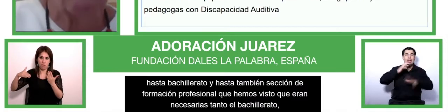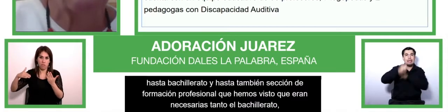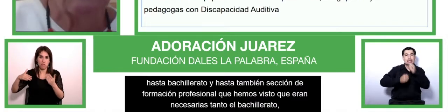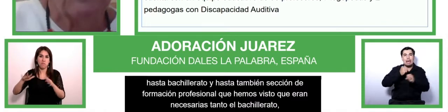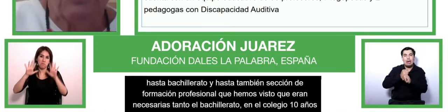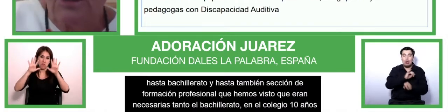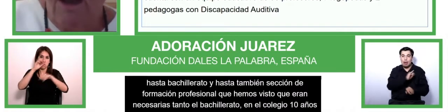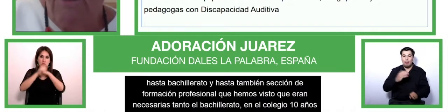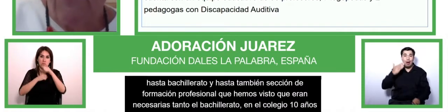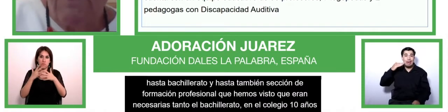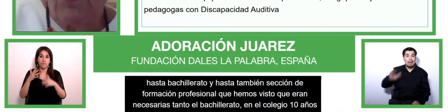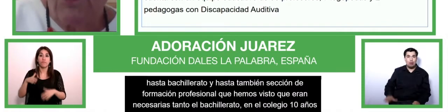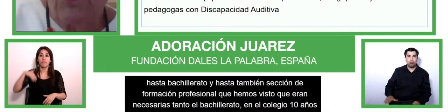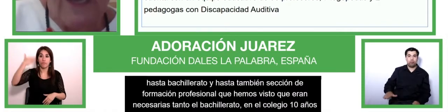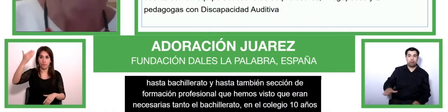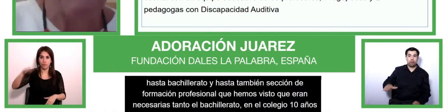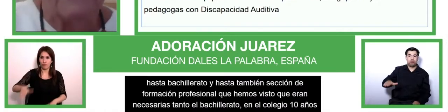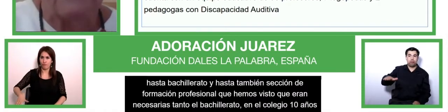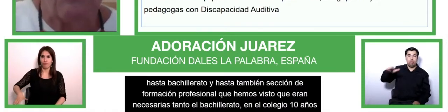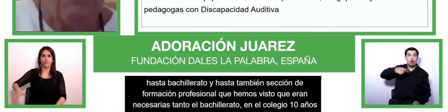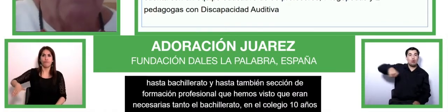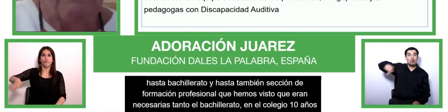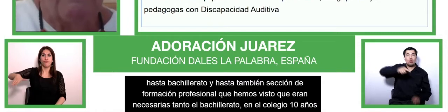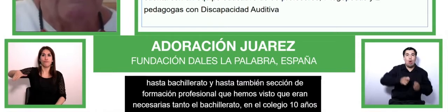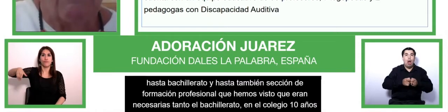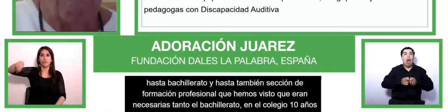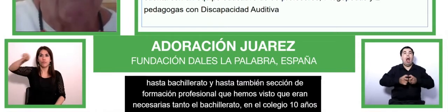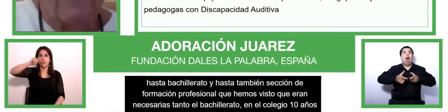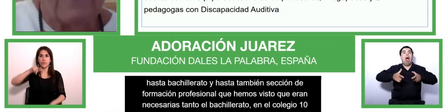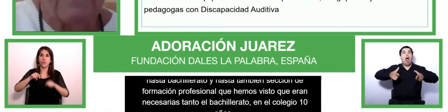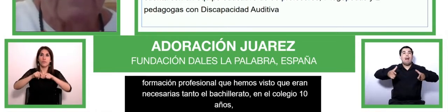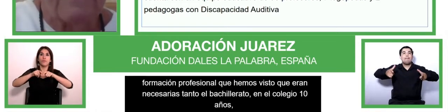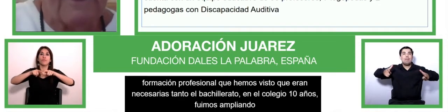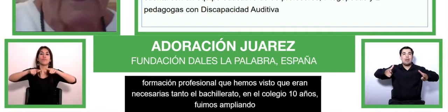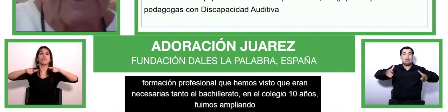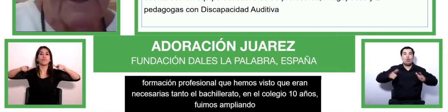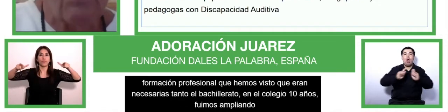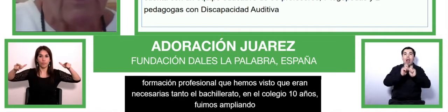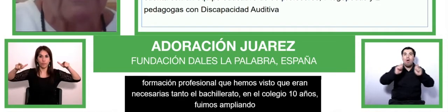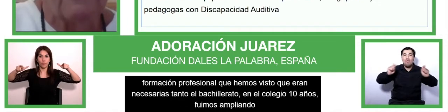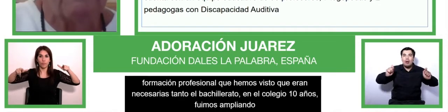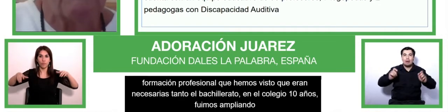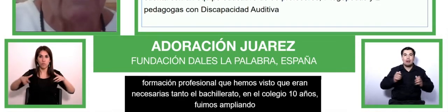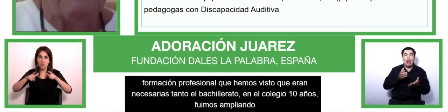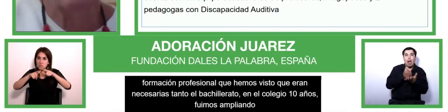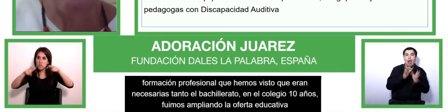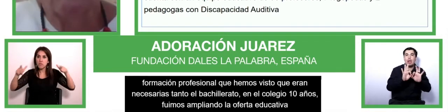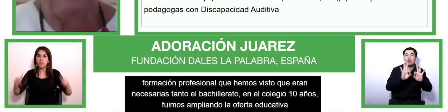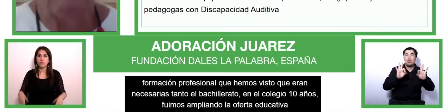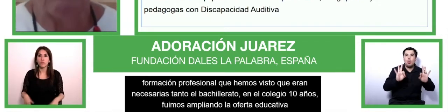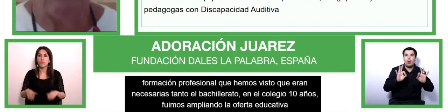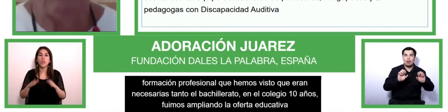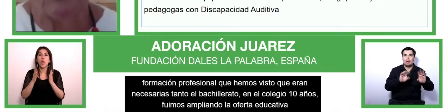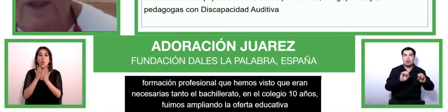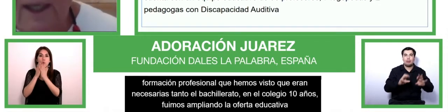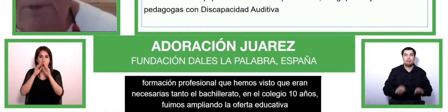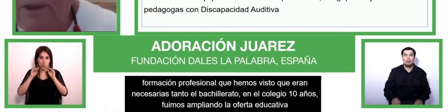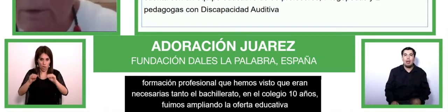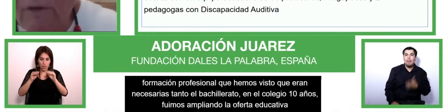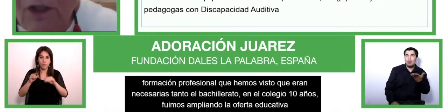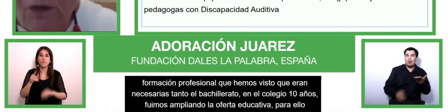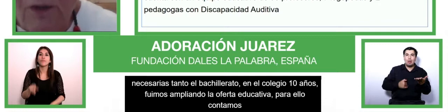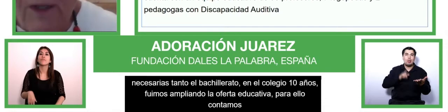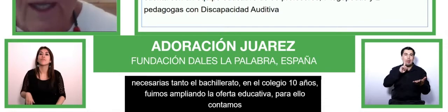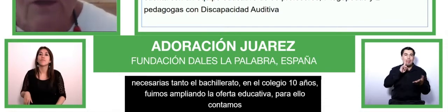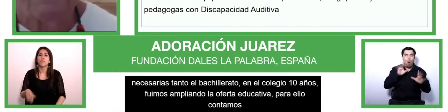fueron creciendo nuestros niños, fuimos ampliando la oferta educativa. Para ello, ¿qué contamos? Pues contamos con un equipo